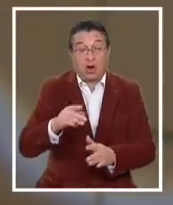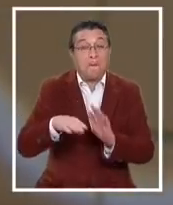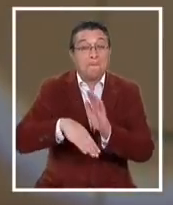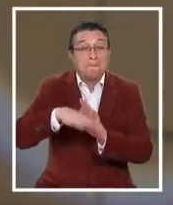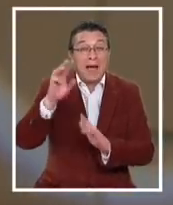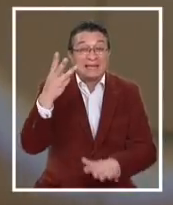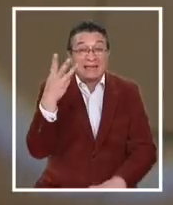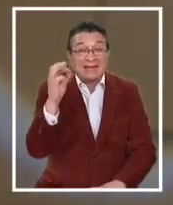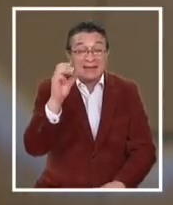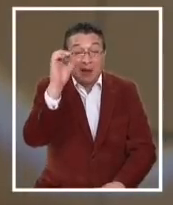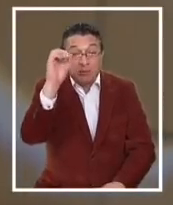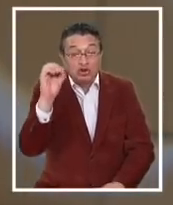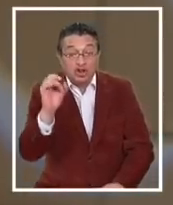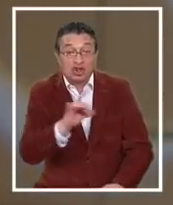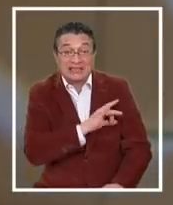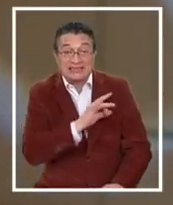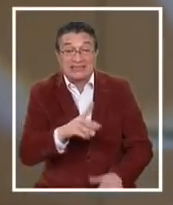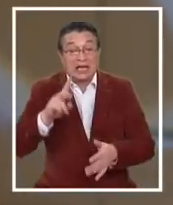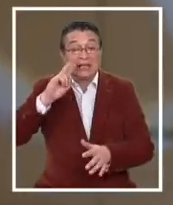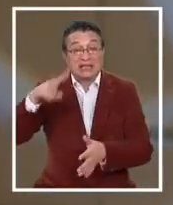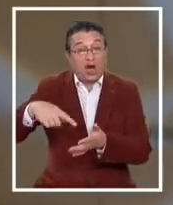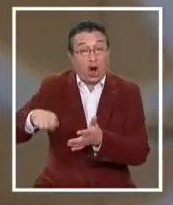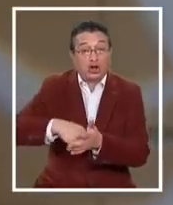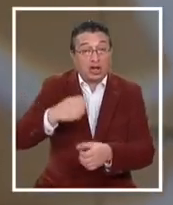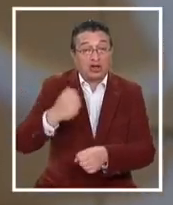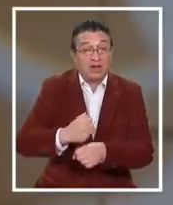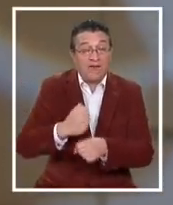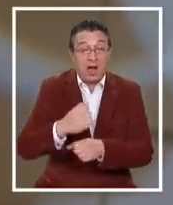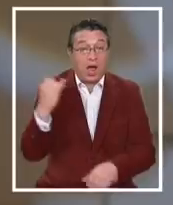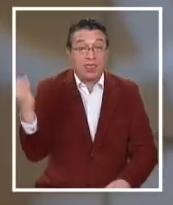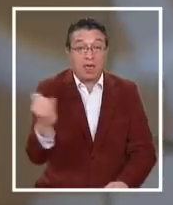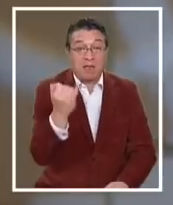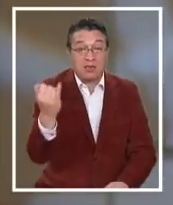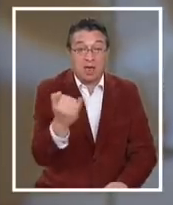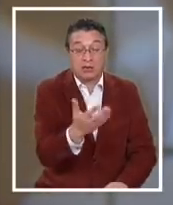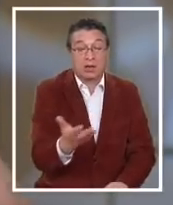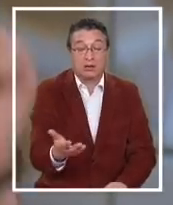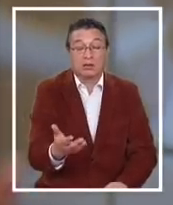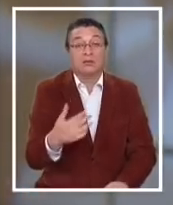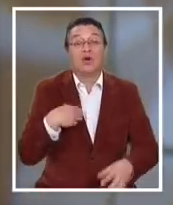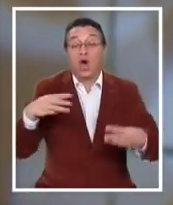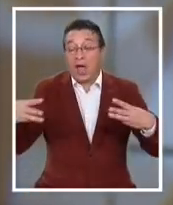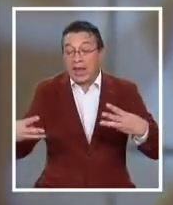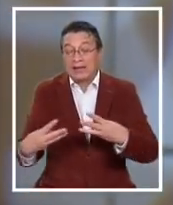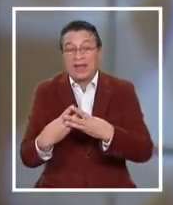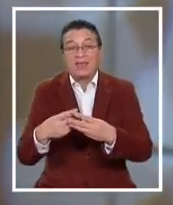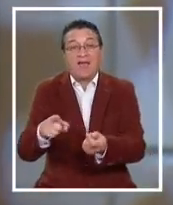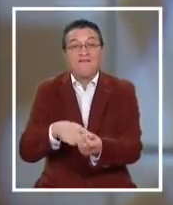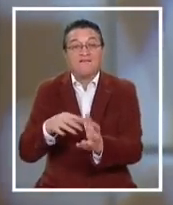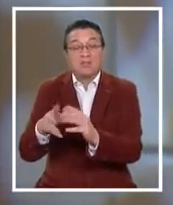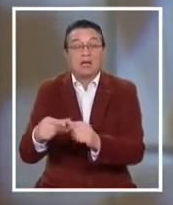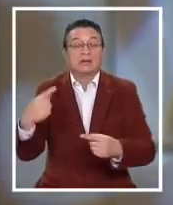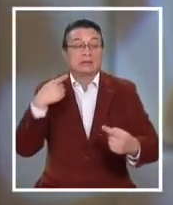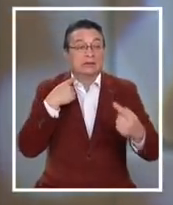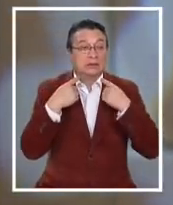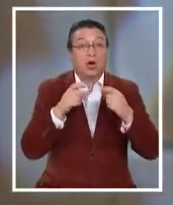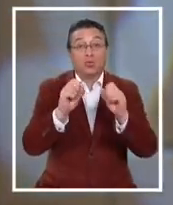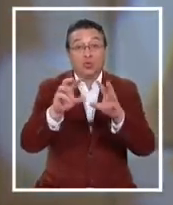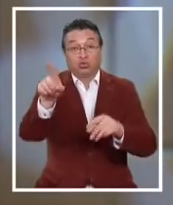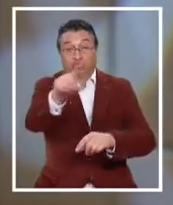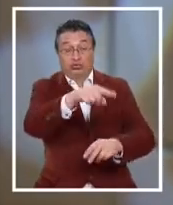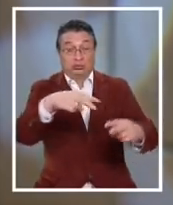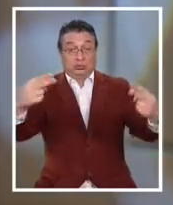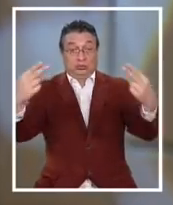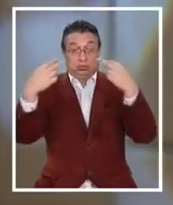del 30% del trabajo en Chile es informal. Entonces, o redes familiares que se destruyeron. Seguramente mucha gente que está